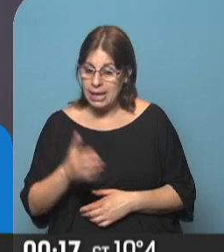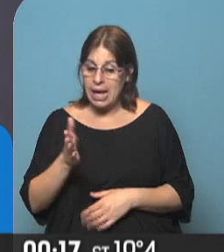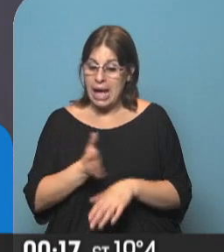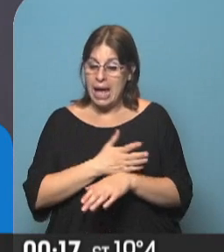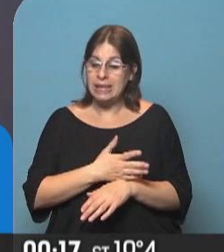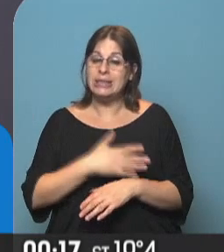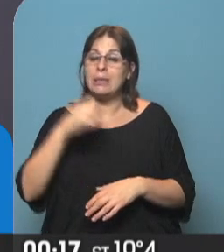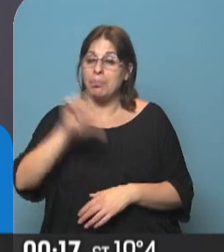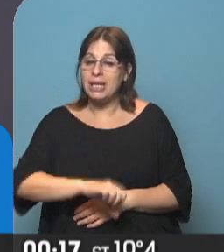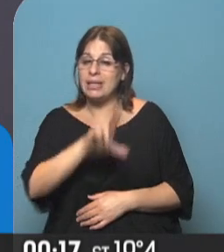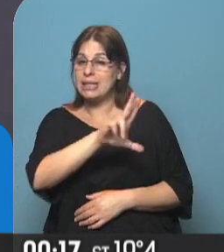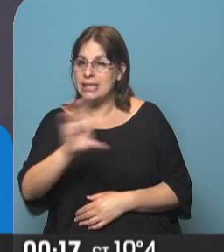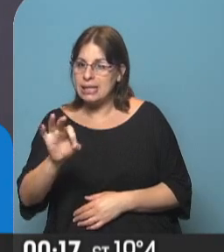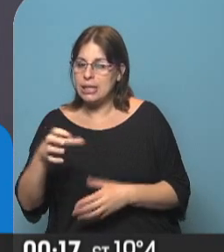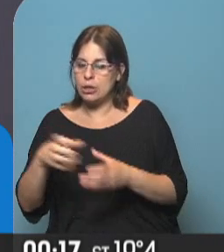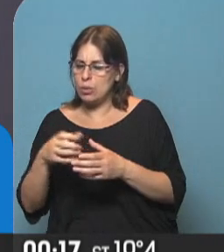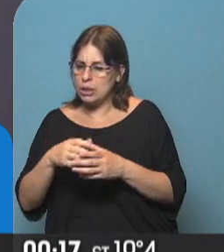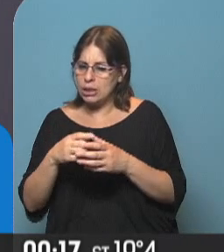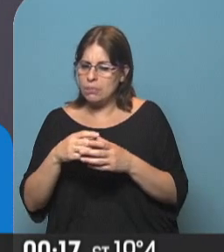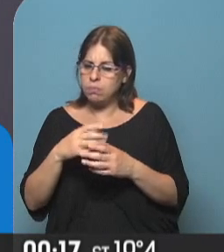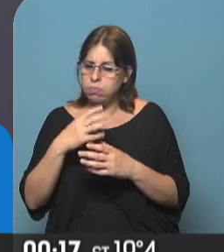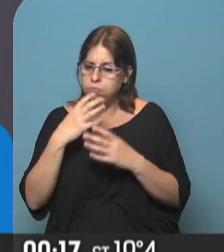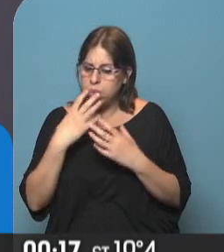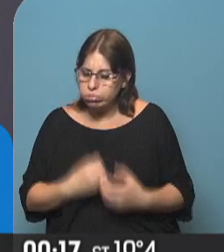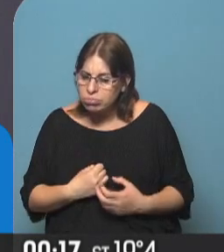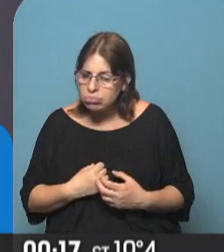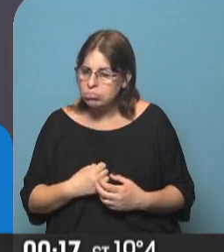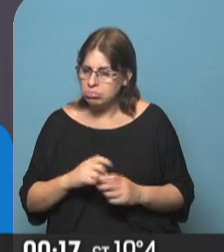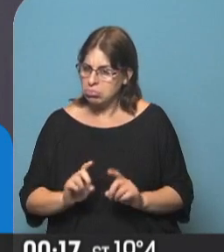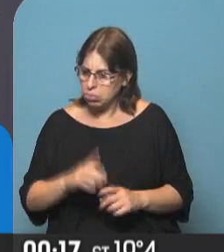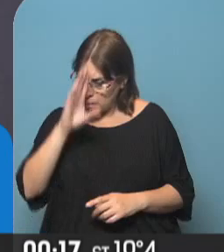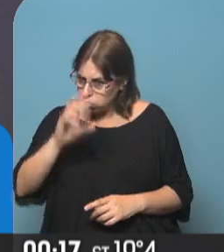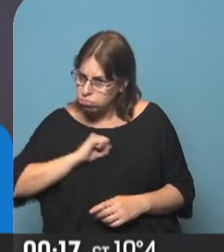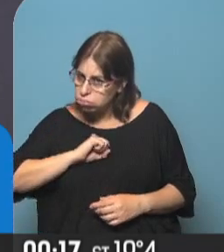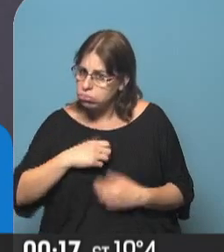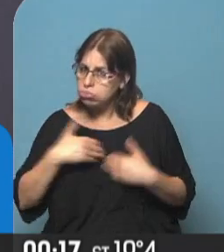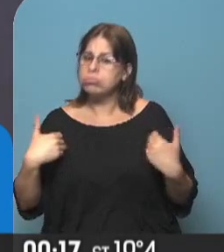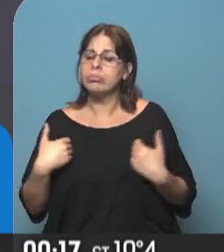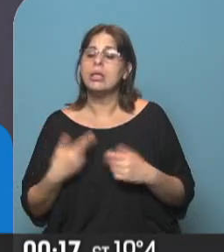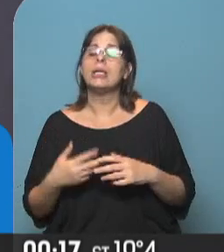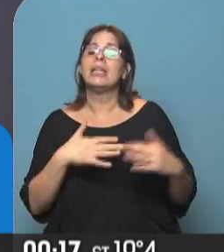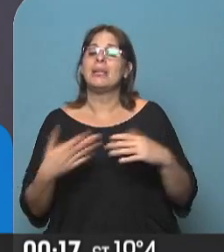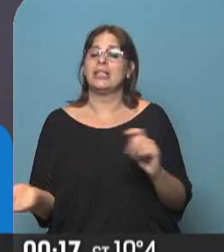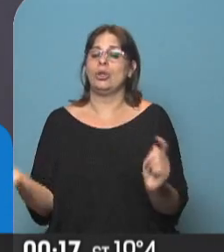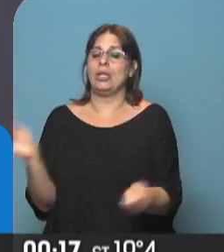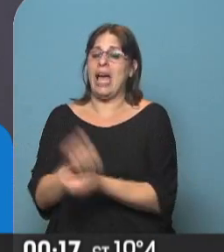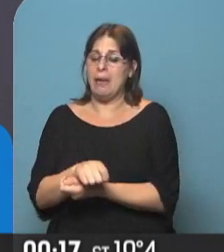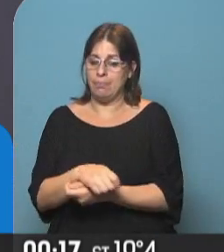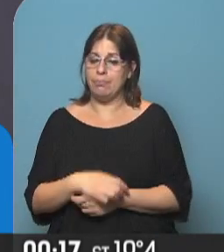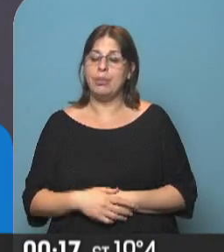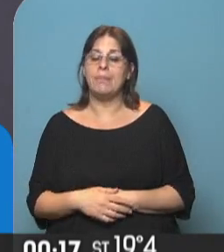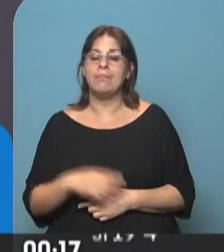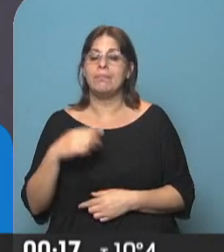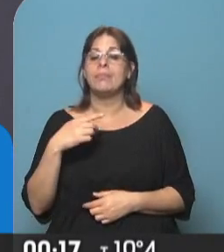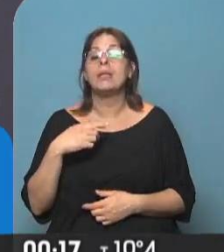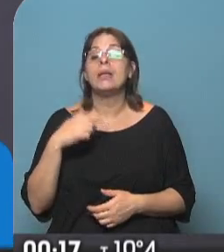serie 3-0 y que el equipo no se entregó y se dio vuelta el resultado y hacer algo histórico para nosotros,